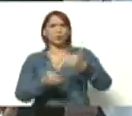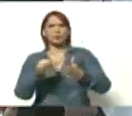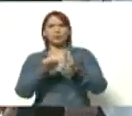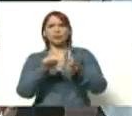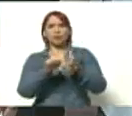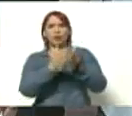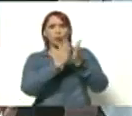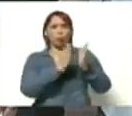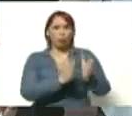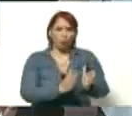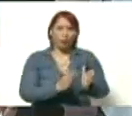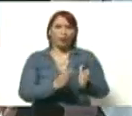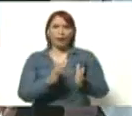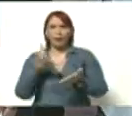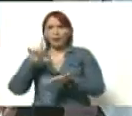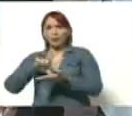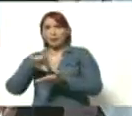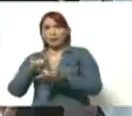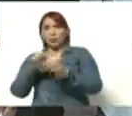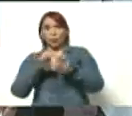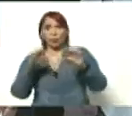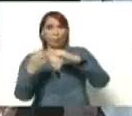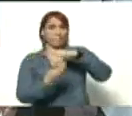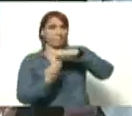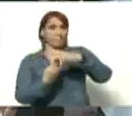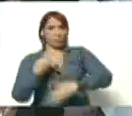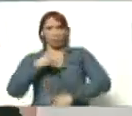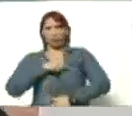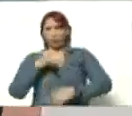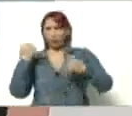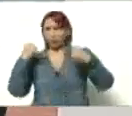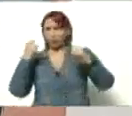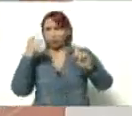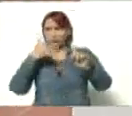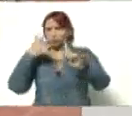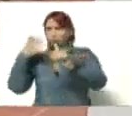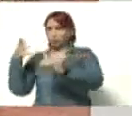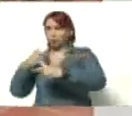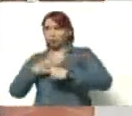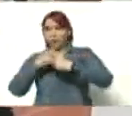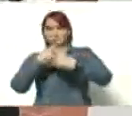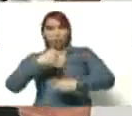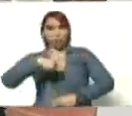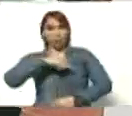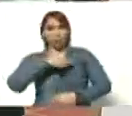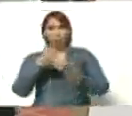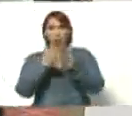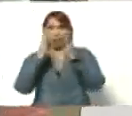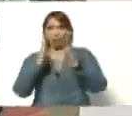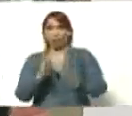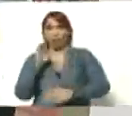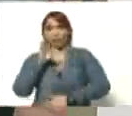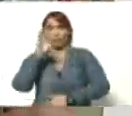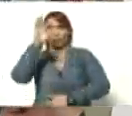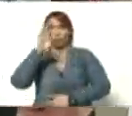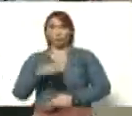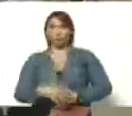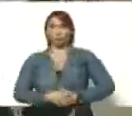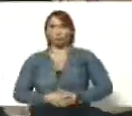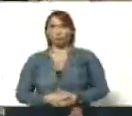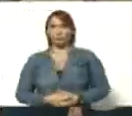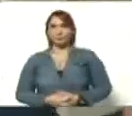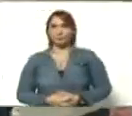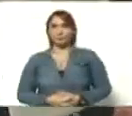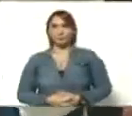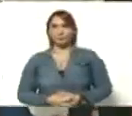escuela, los liceos, en educación básica, vamos preparando la vocación de nuestros estudiantes a futuro. Y